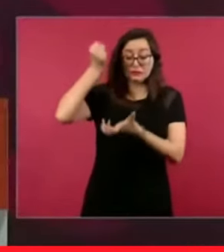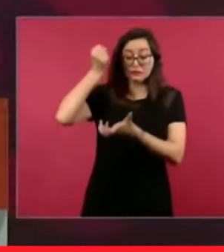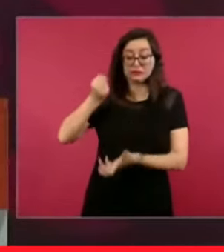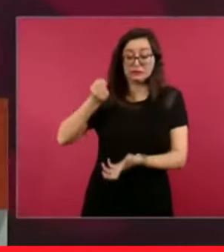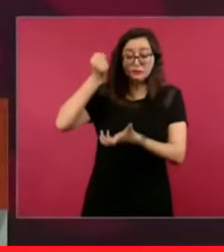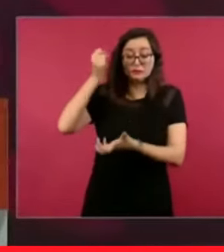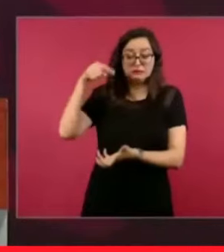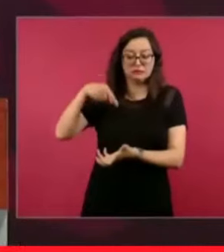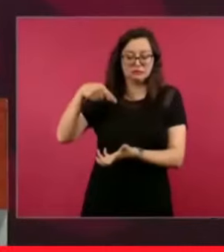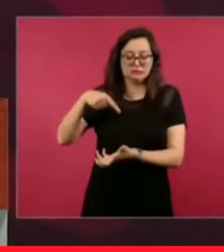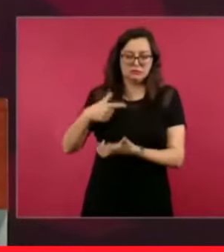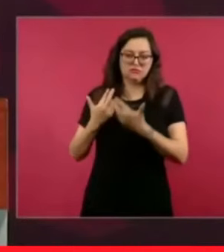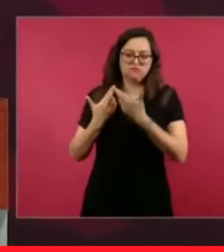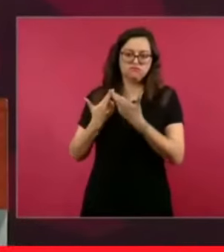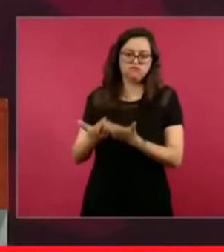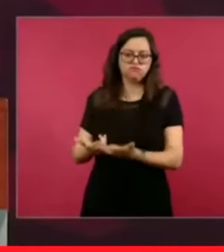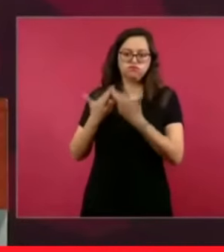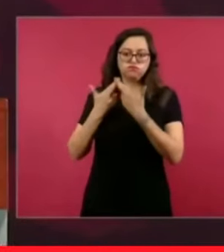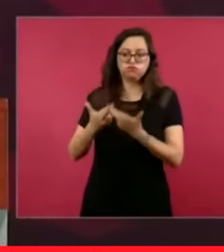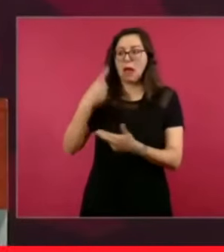medios no pagaban